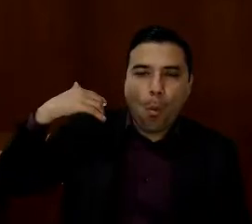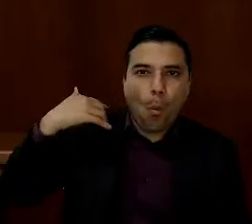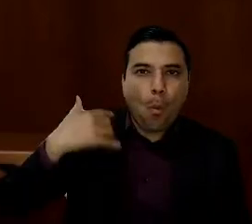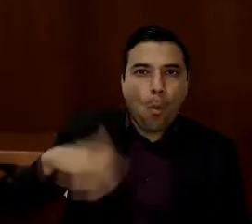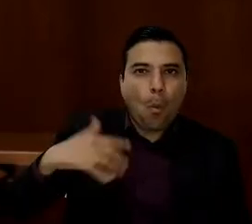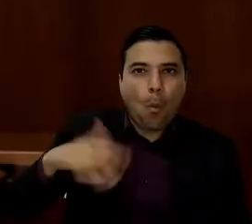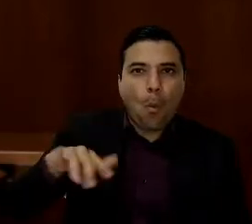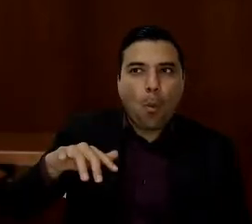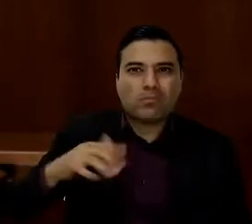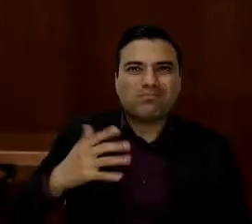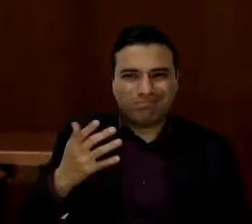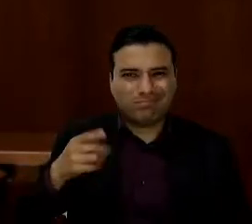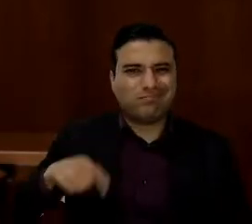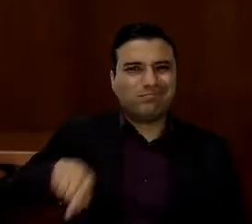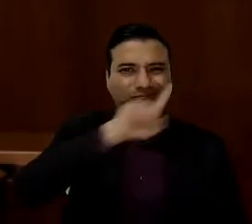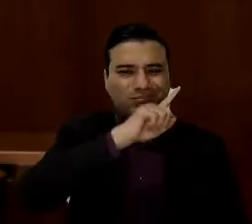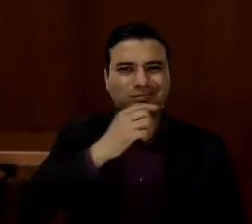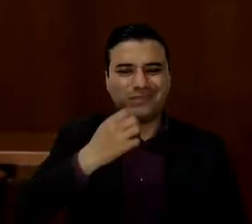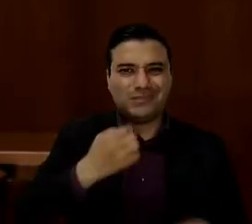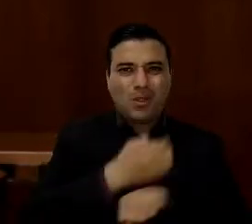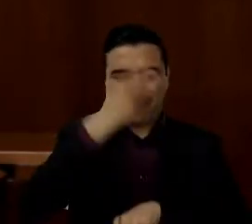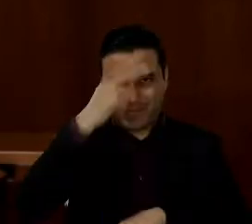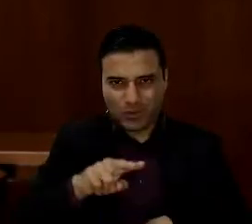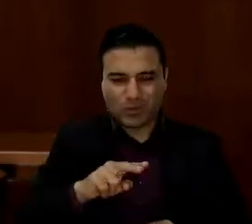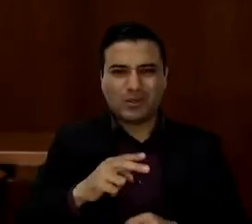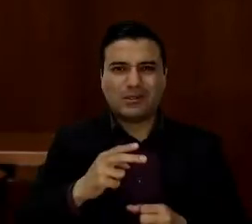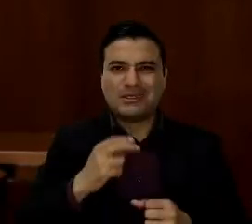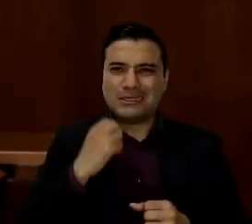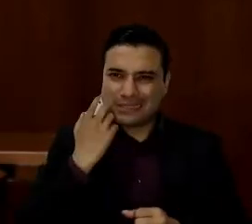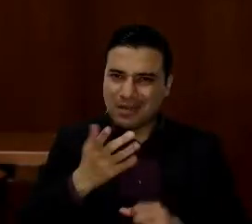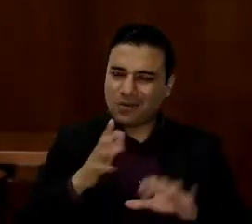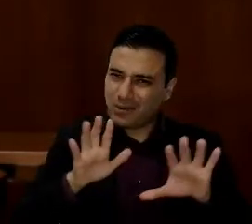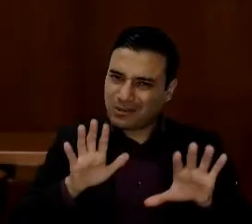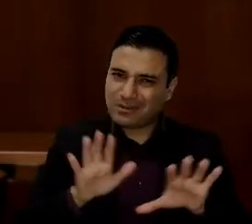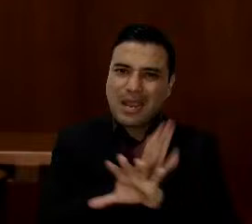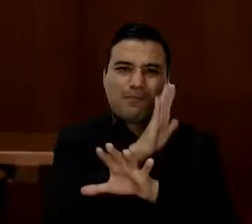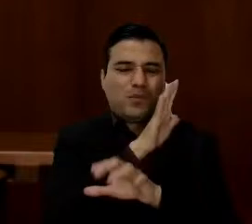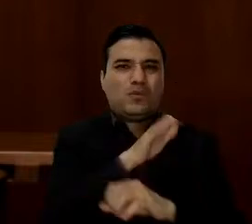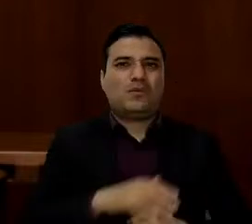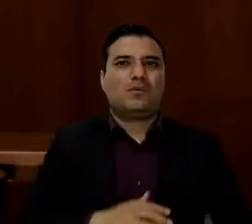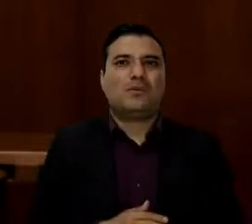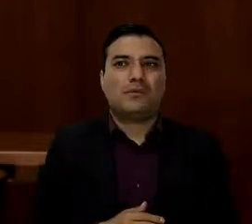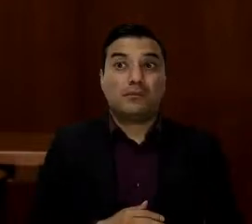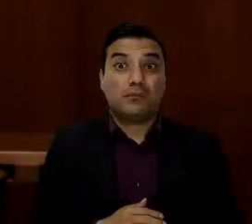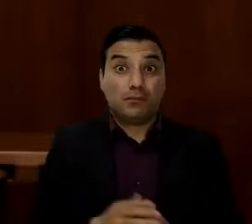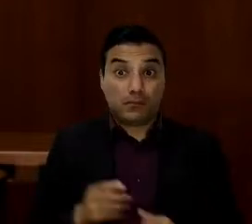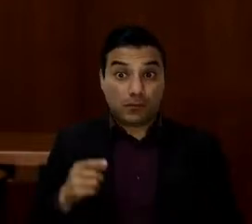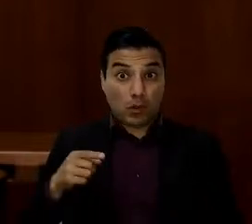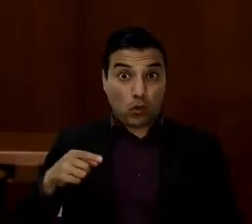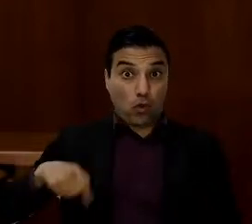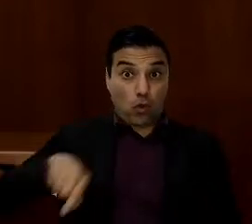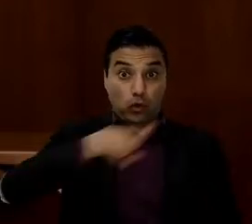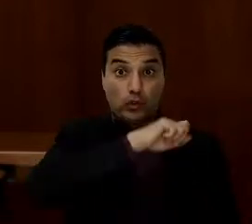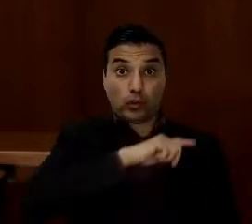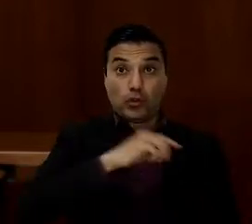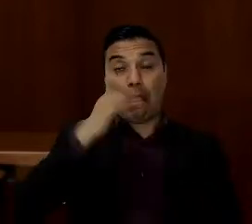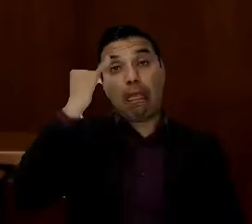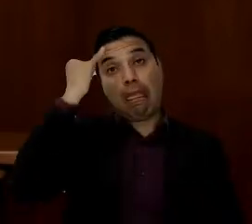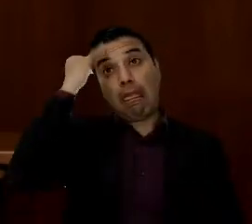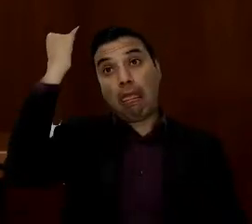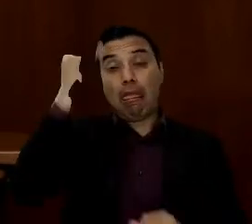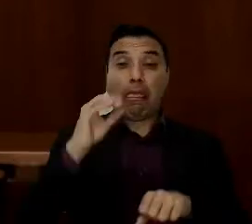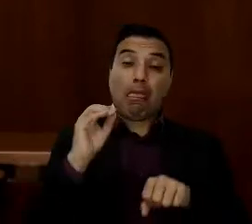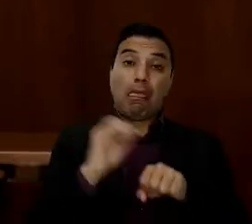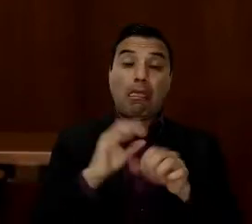y queremos hoy un cambio en la sociedad Mexiquense no se trata de una invención sino de una preocupante